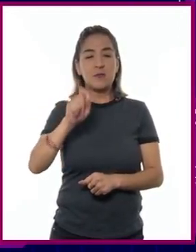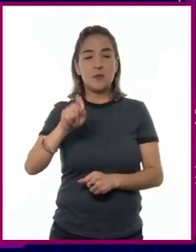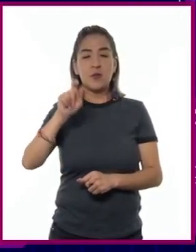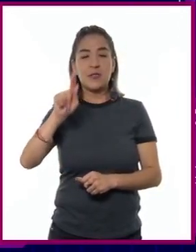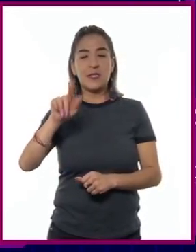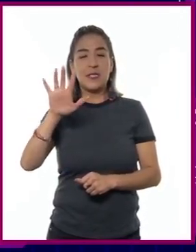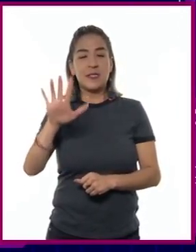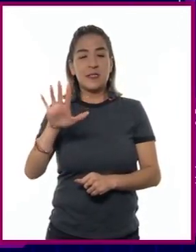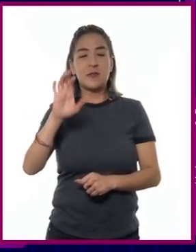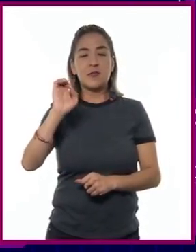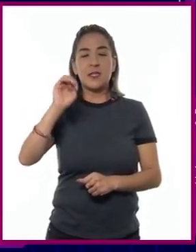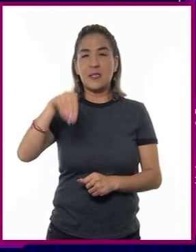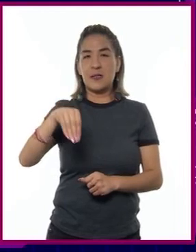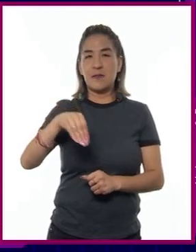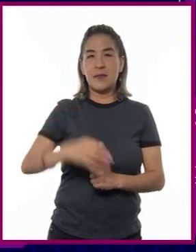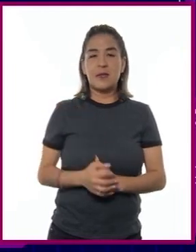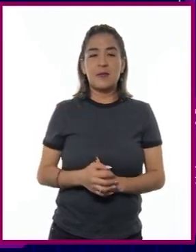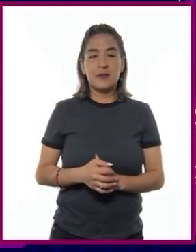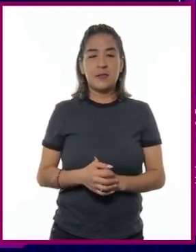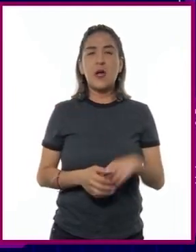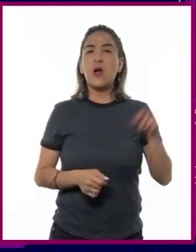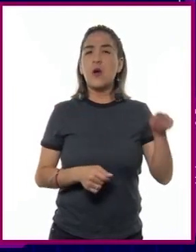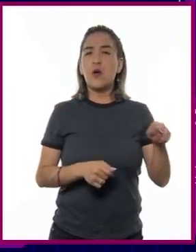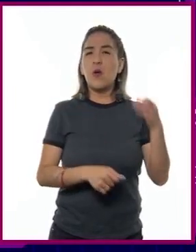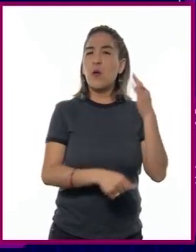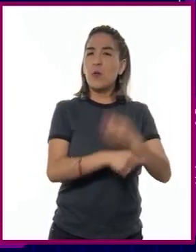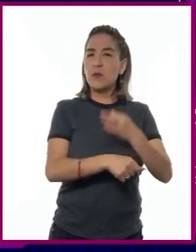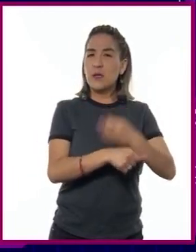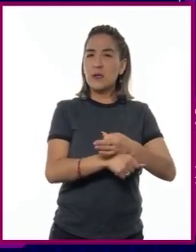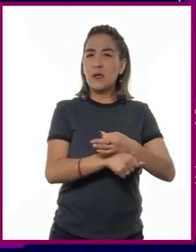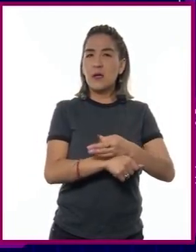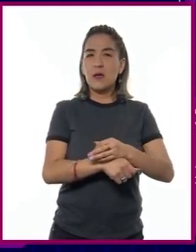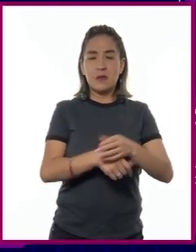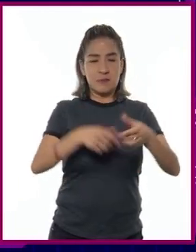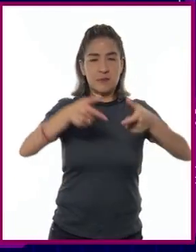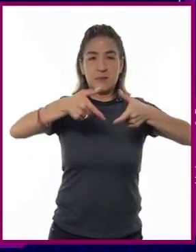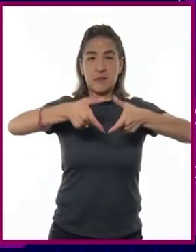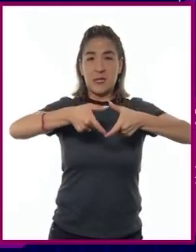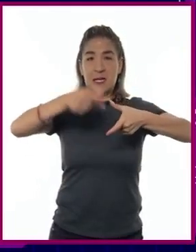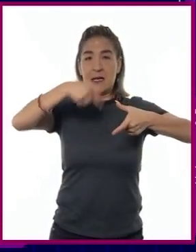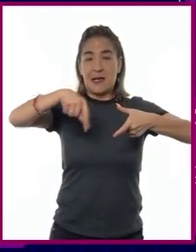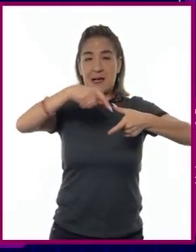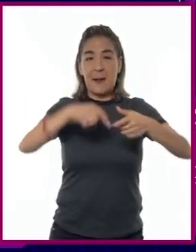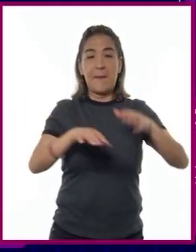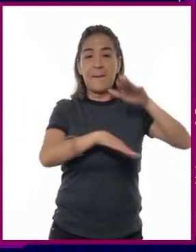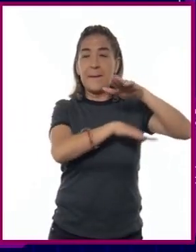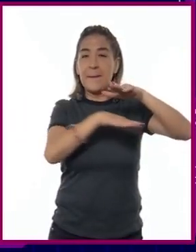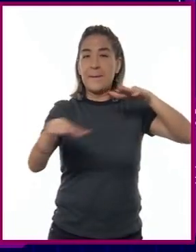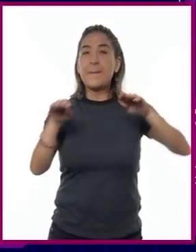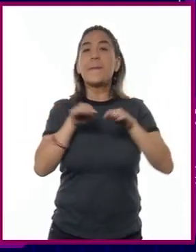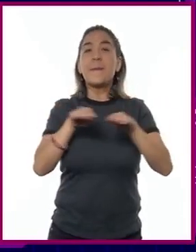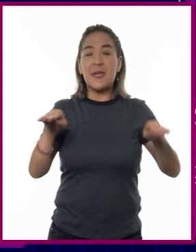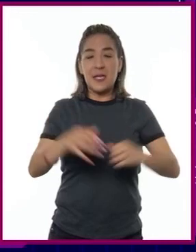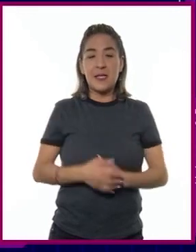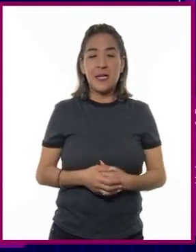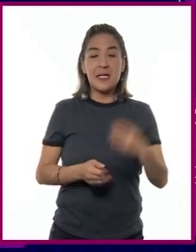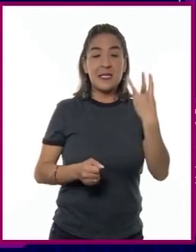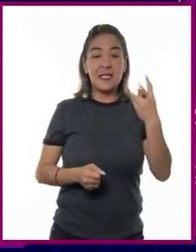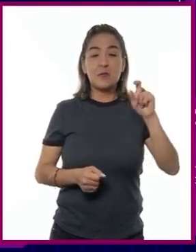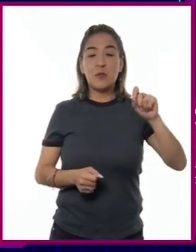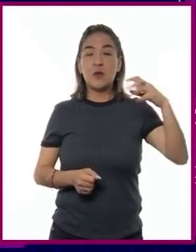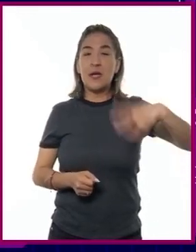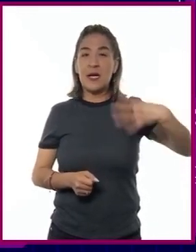93.75 centímetros. En ese caso, la circunferencia de una de las bases mide pi